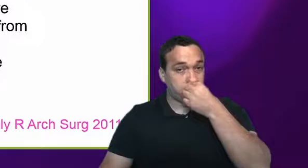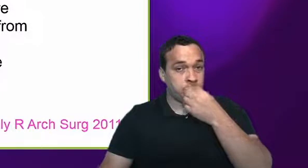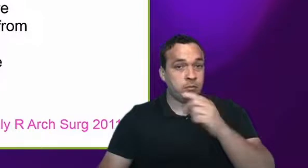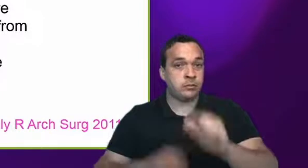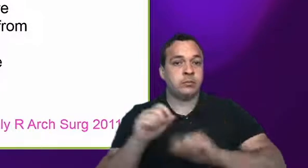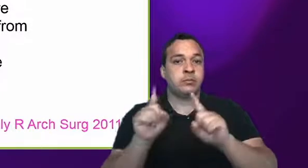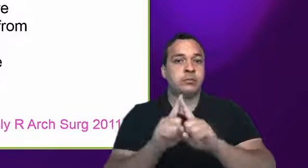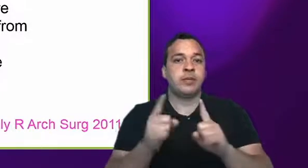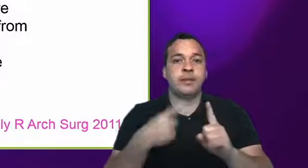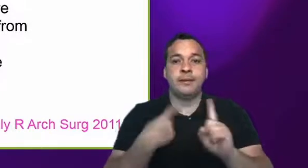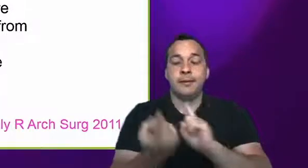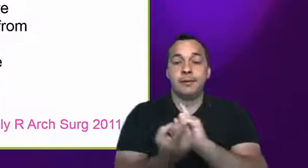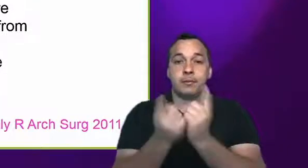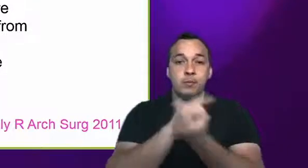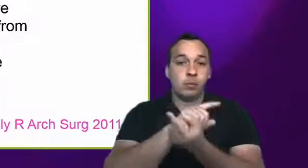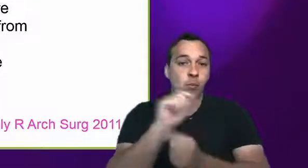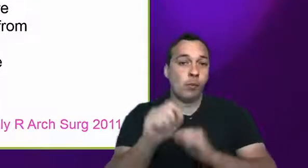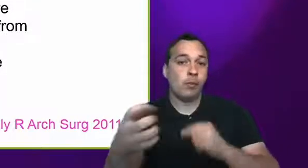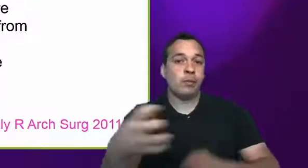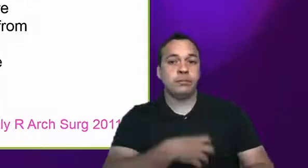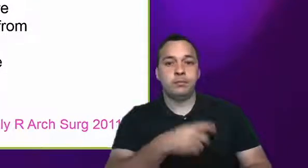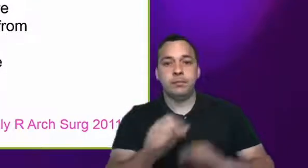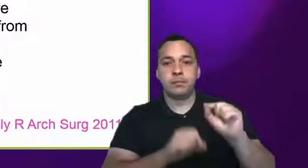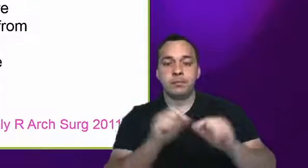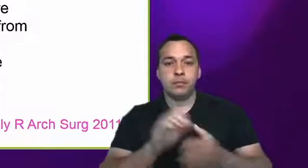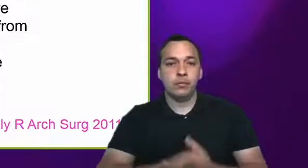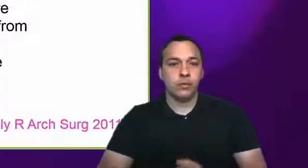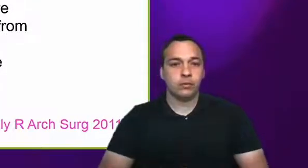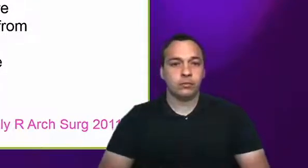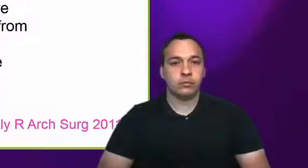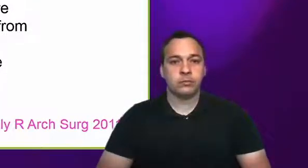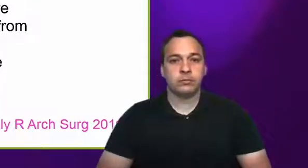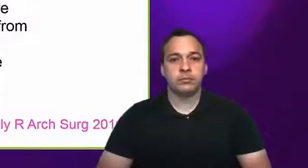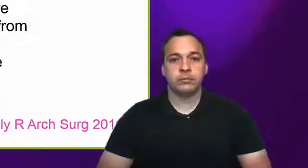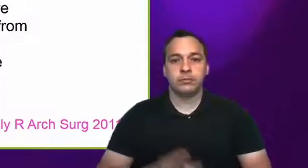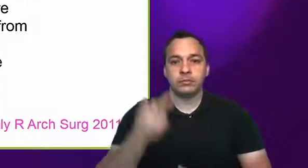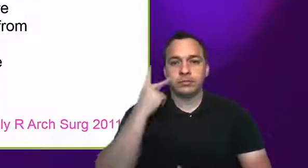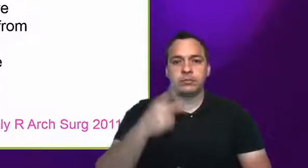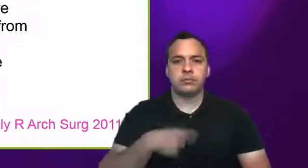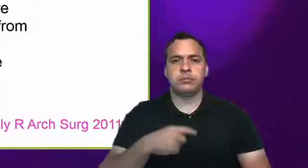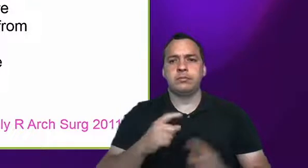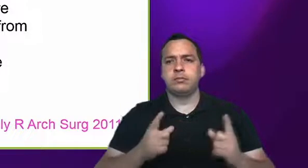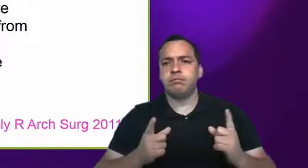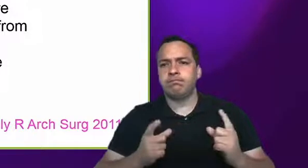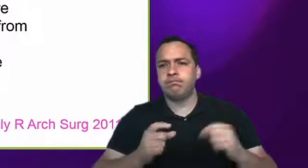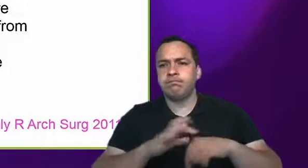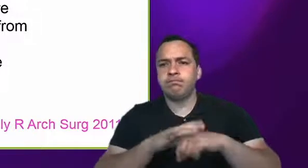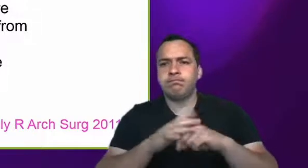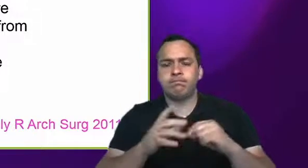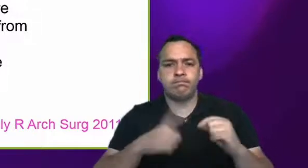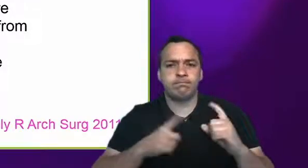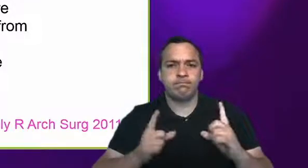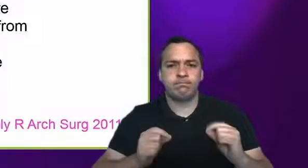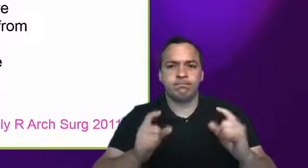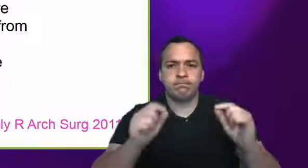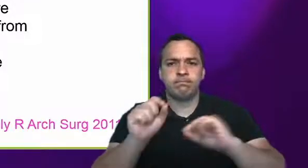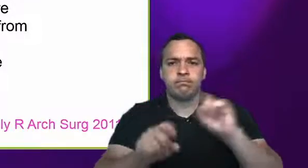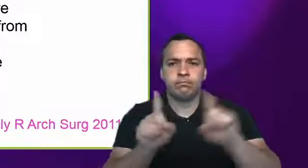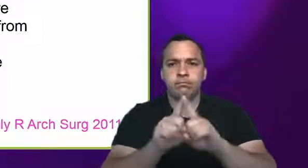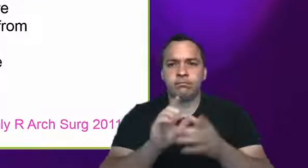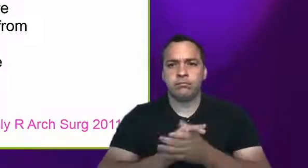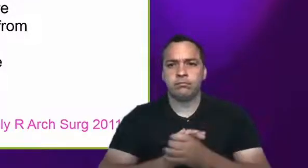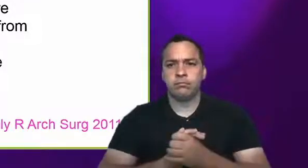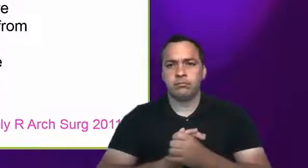al contrario de lo que hablamos, por ejemplo, para el hepatocarcinoma, que en realidad a este tipo de pacientes la estabilidad de